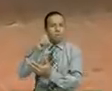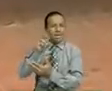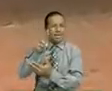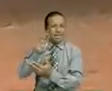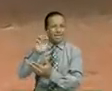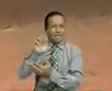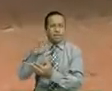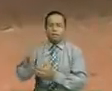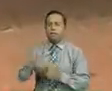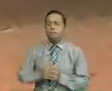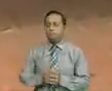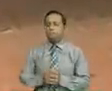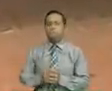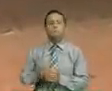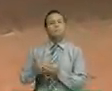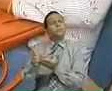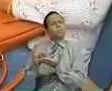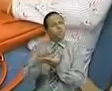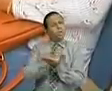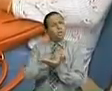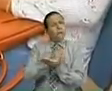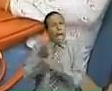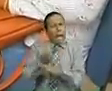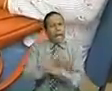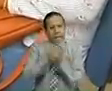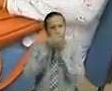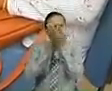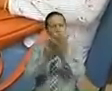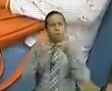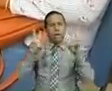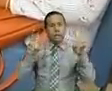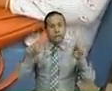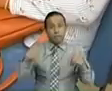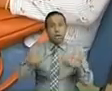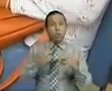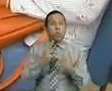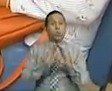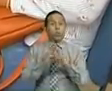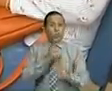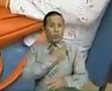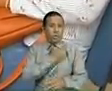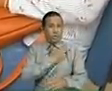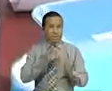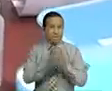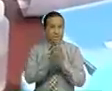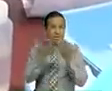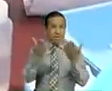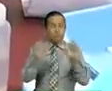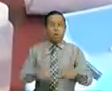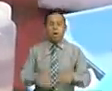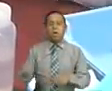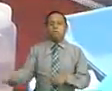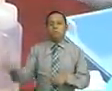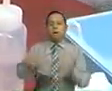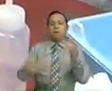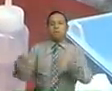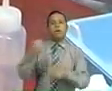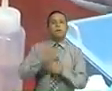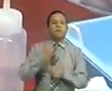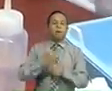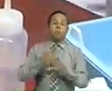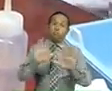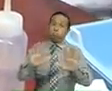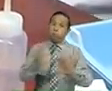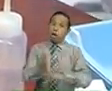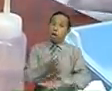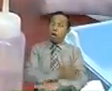Desde la semana anterior se tenía pensado retomar las actividades al interior del alma mater, pero decidieron someter a pruebas